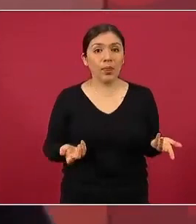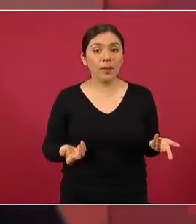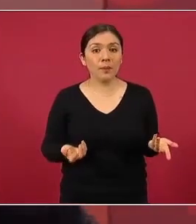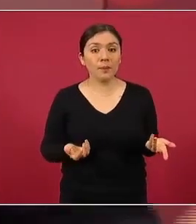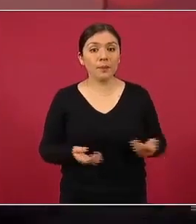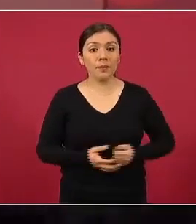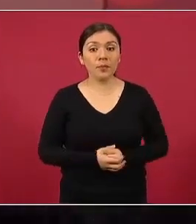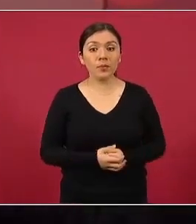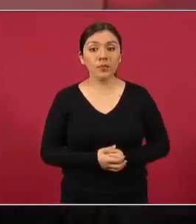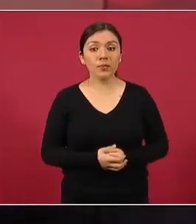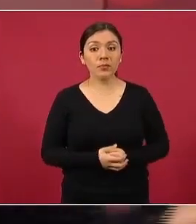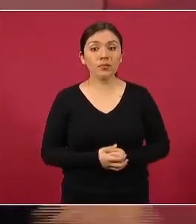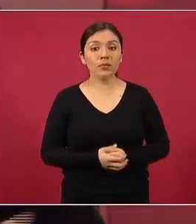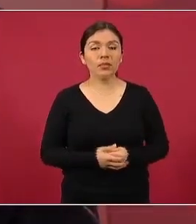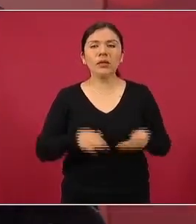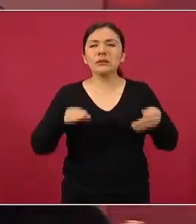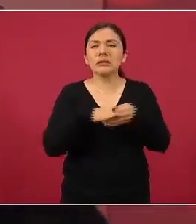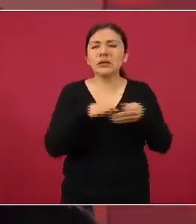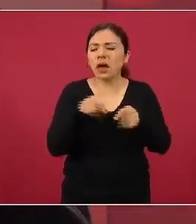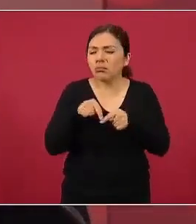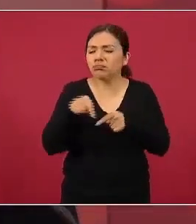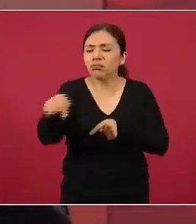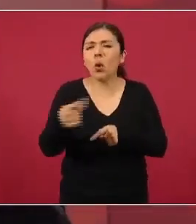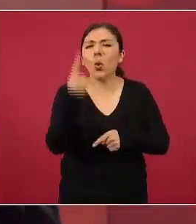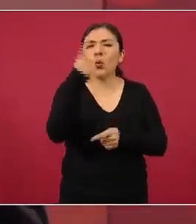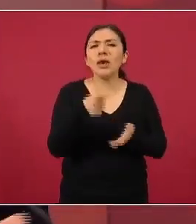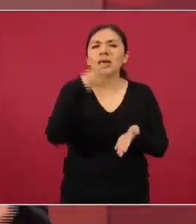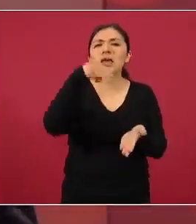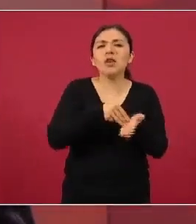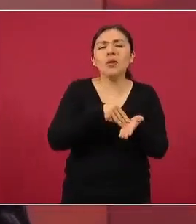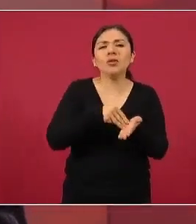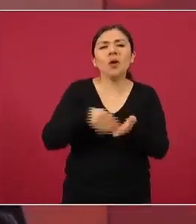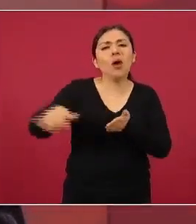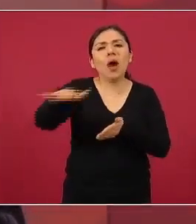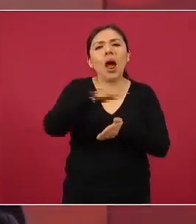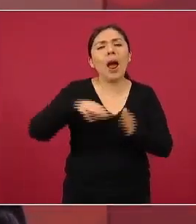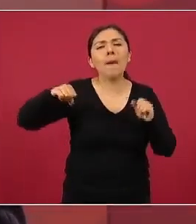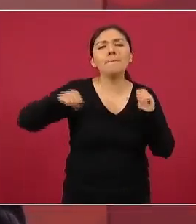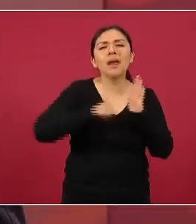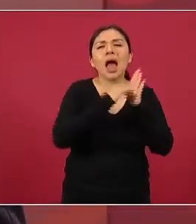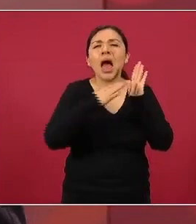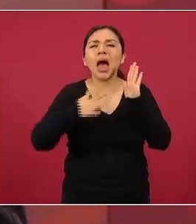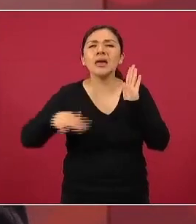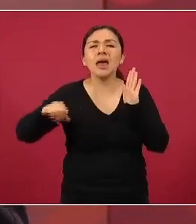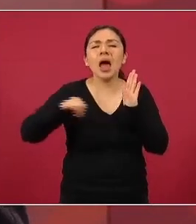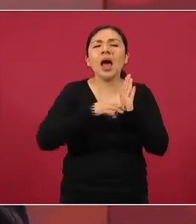a 1 kilómetro de las playas